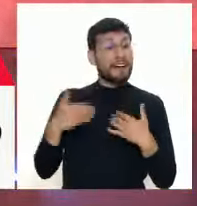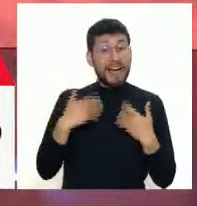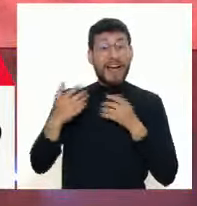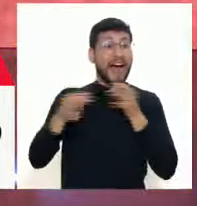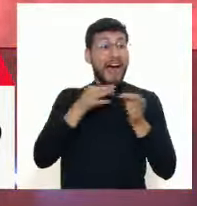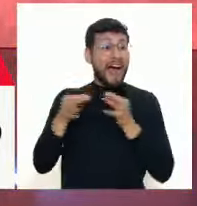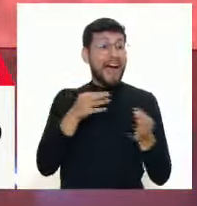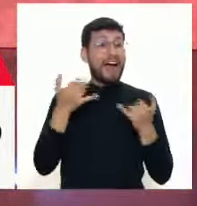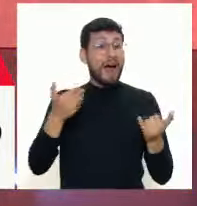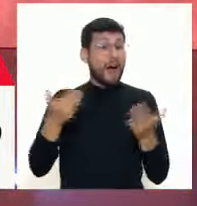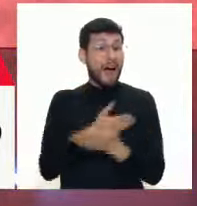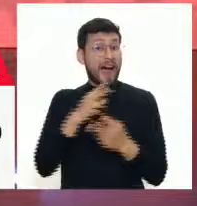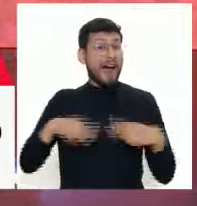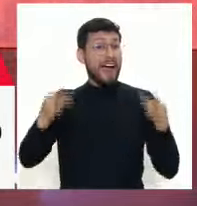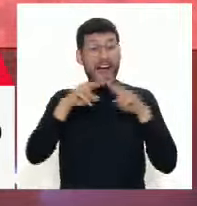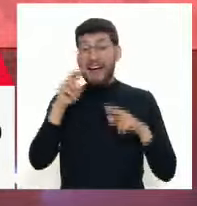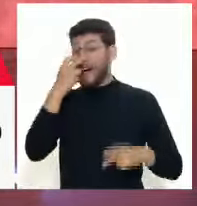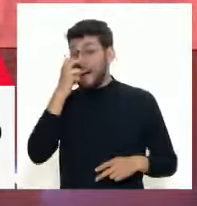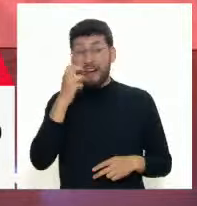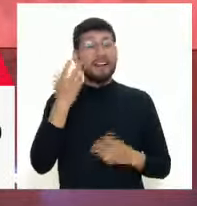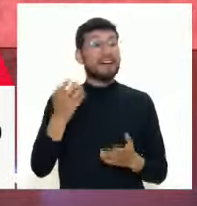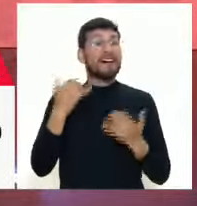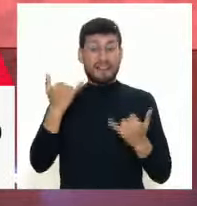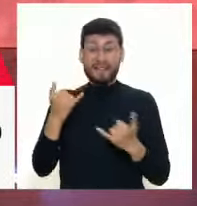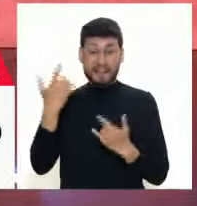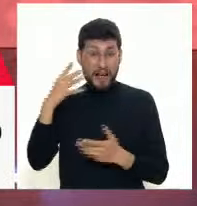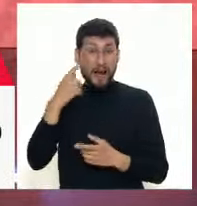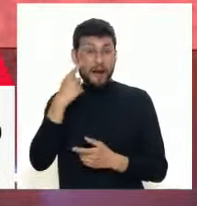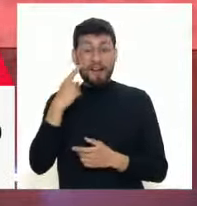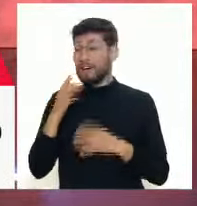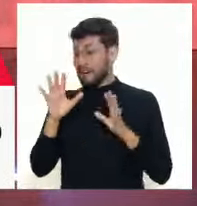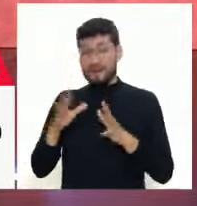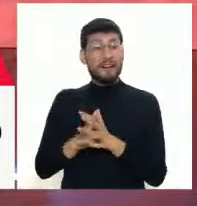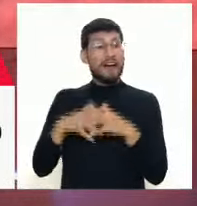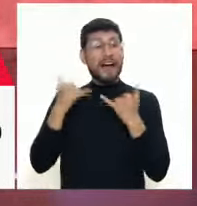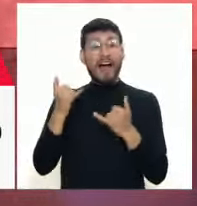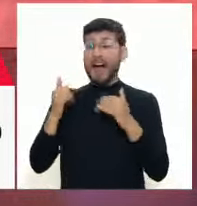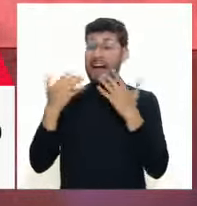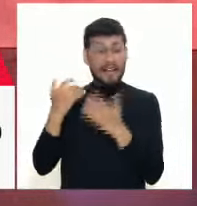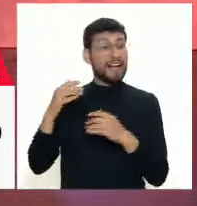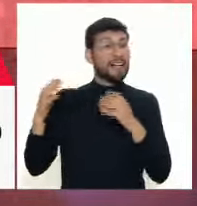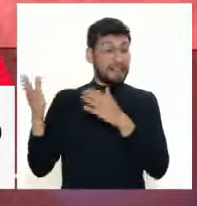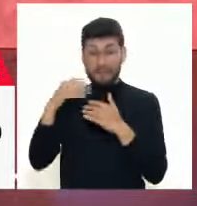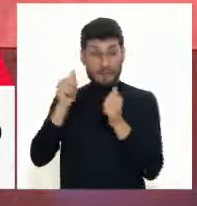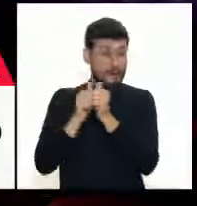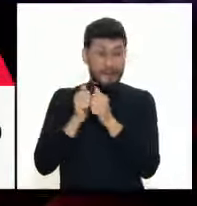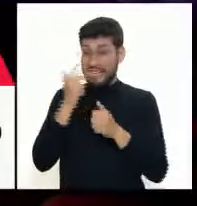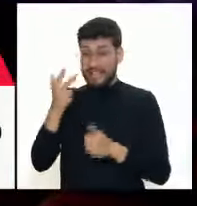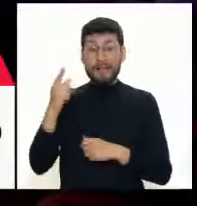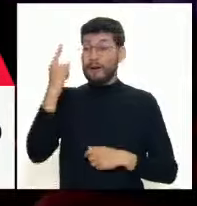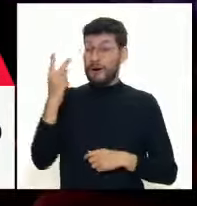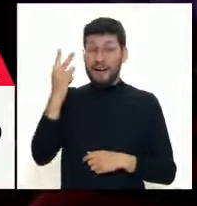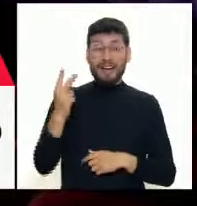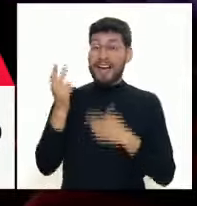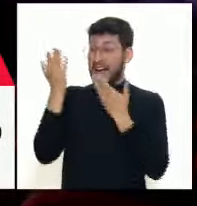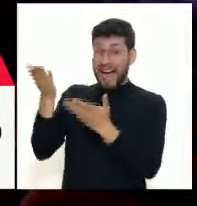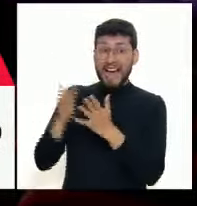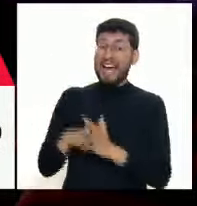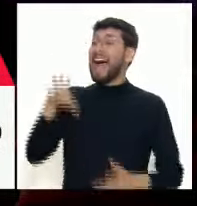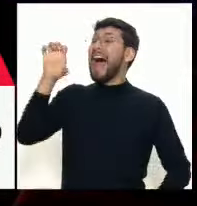que contar sobre este nuevo valor que es la curiosidad que hemos conocido. A ver, vamos a llamarlo a la cuenta de tres. Uno, dos,